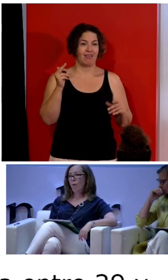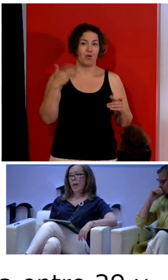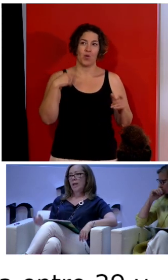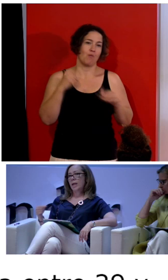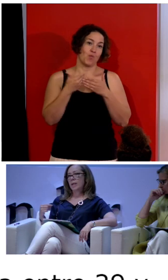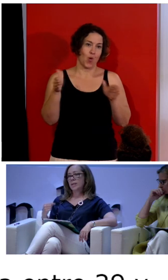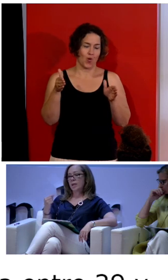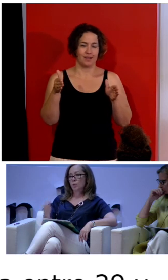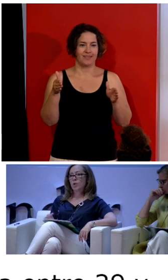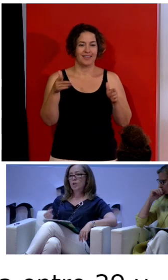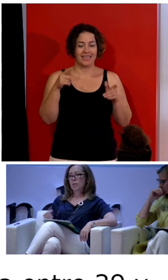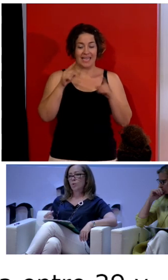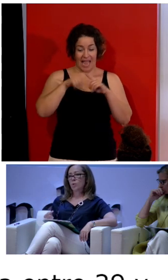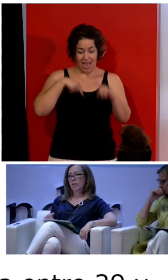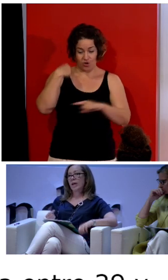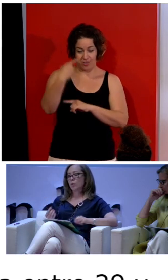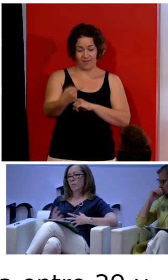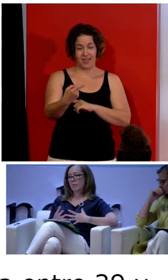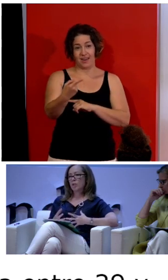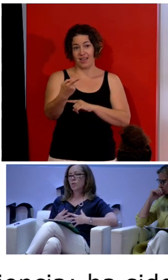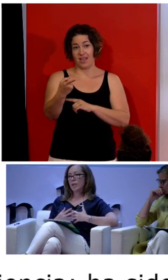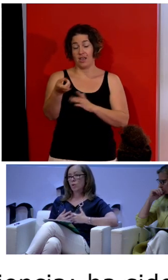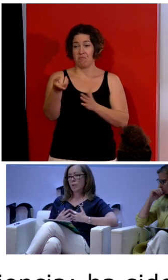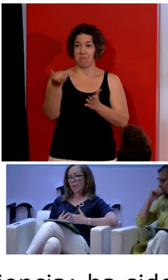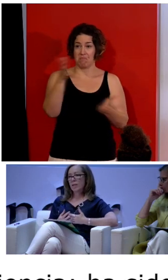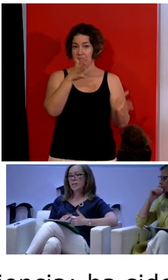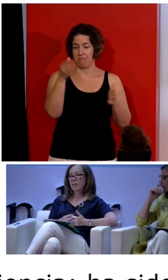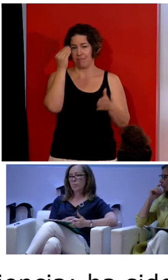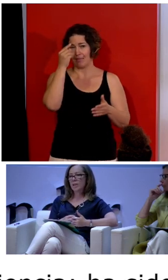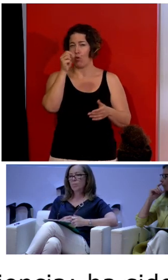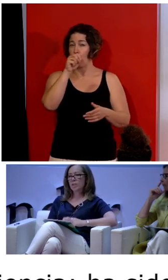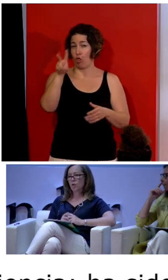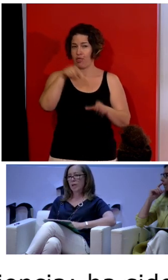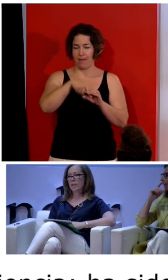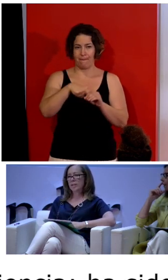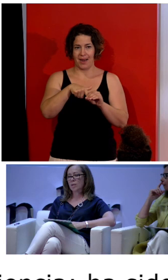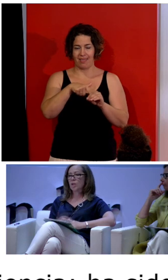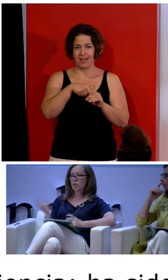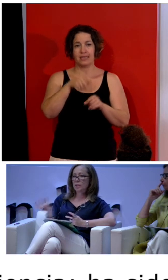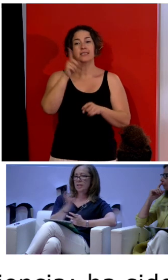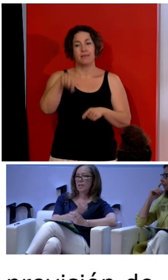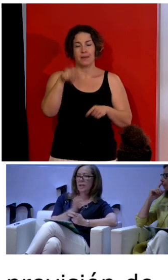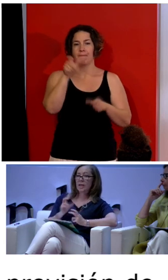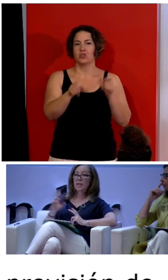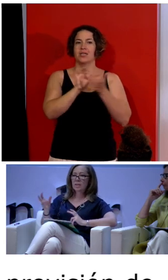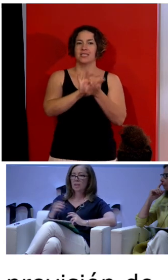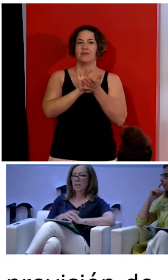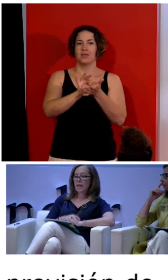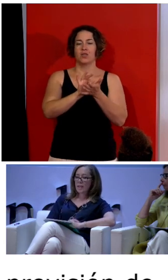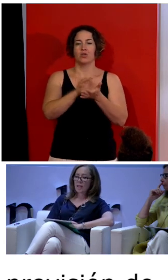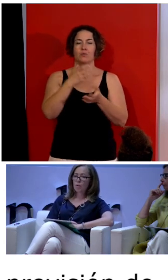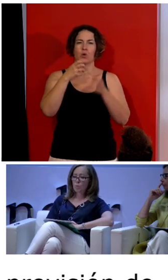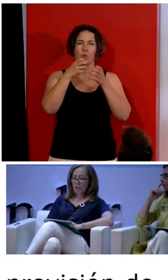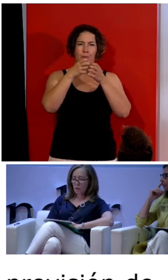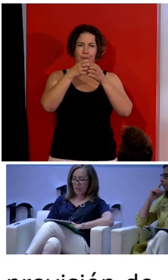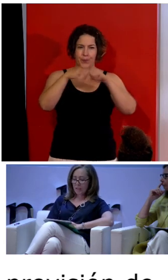debut. Este año próximo hay una previsión de 12 plazas también en personal de servicios, están segregadas